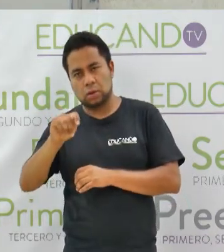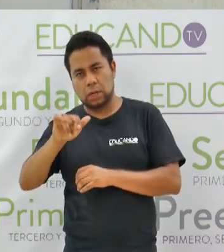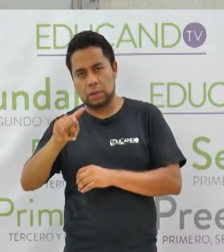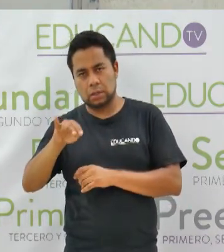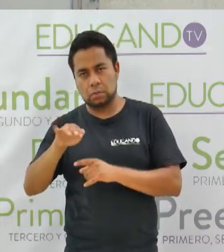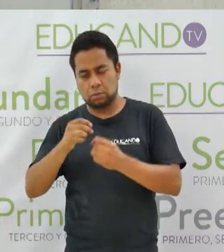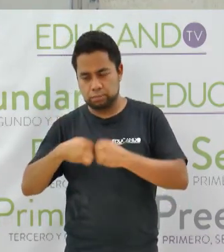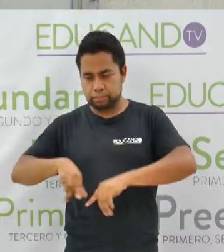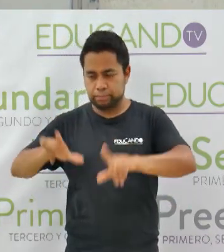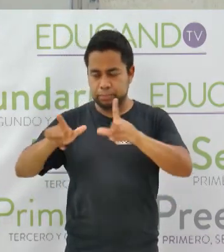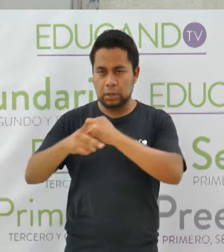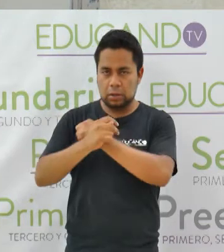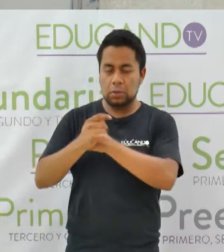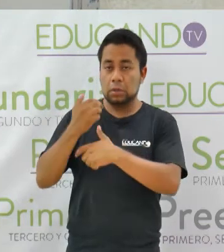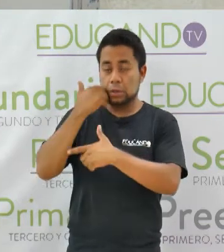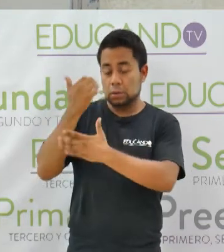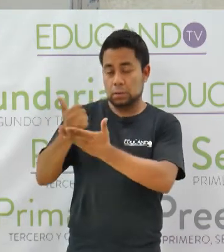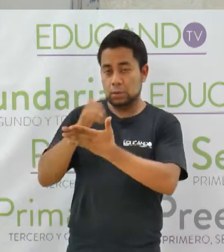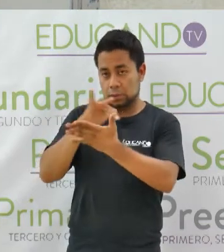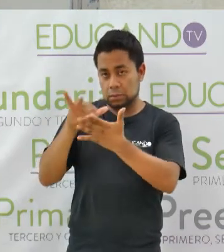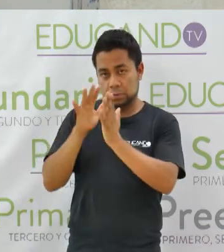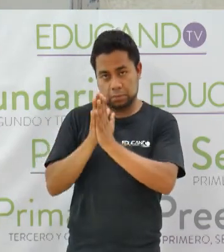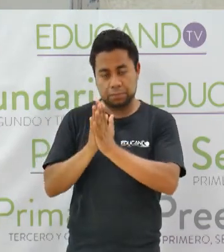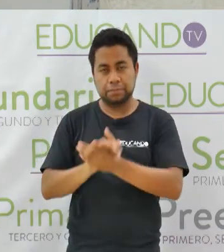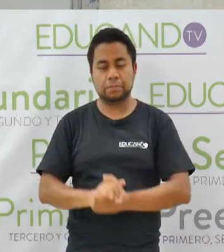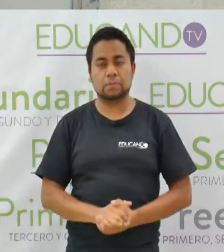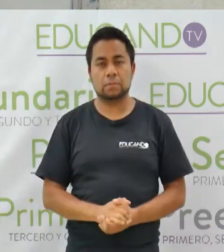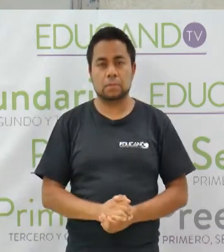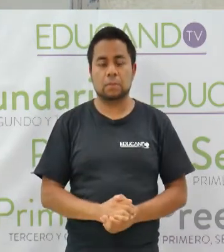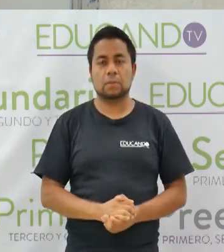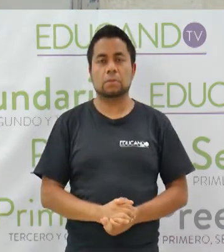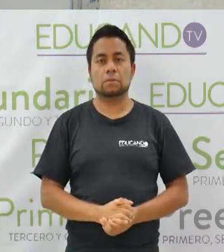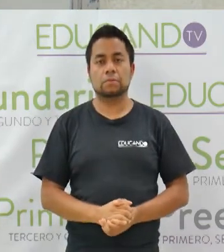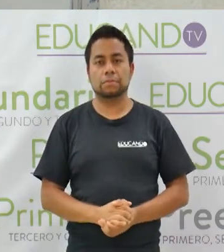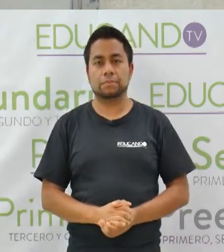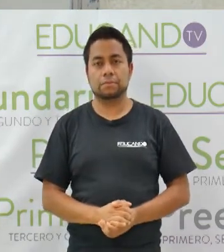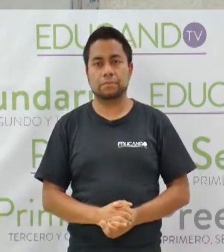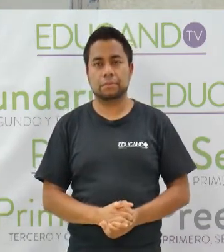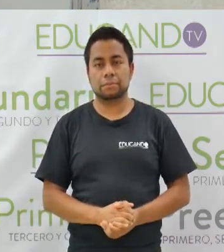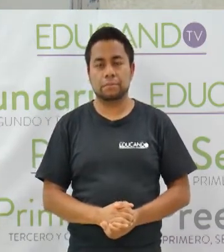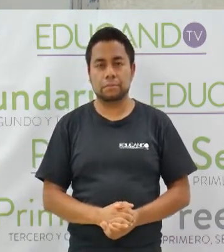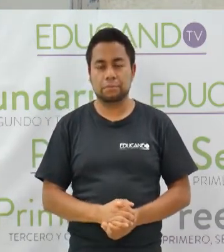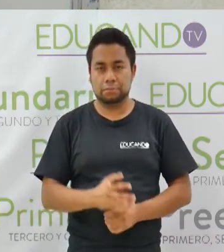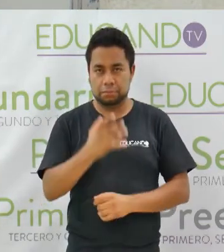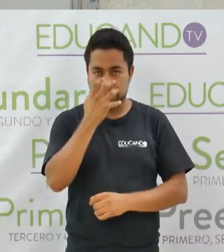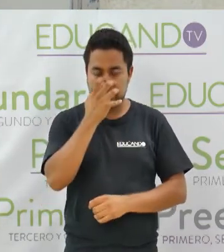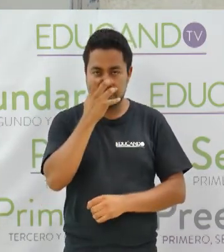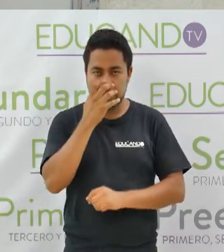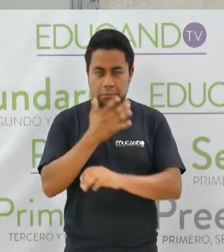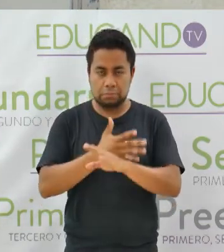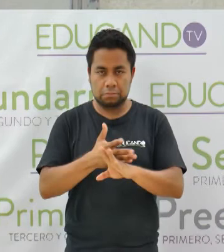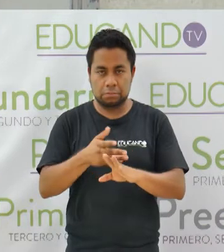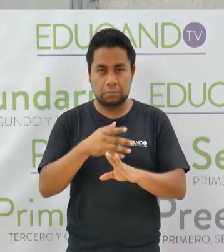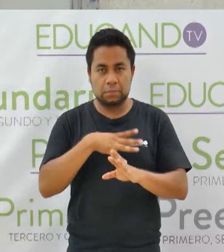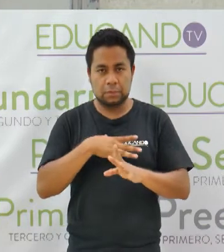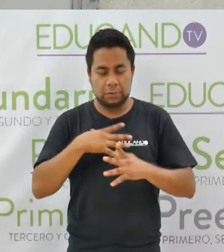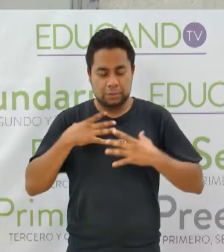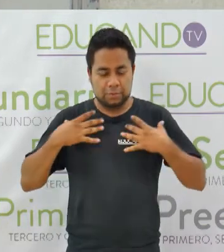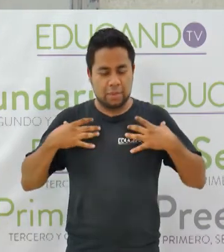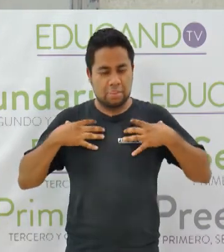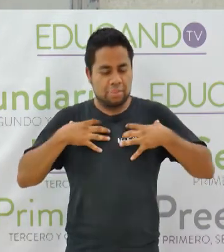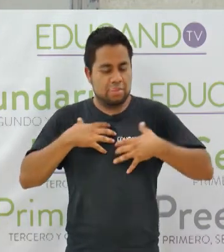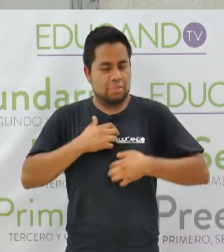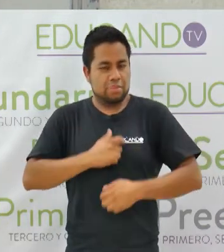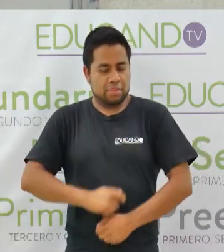en pantalla y quiero que me ayudes a leerla, por favor. El oso blanco posee un deslumbrante